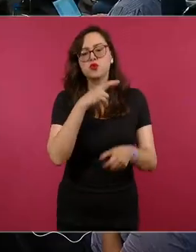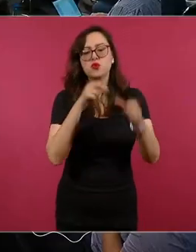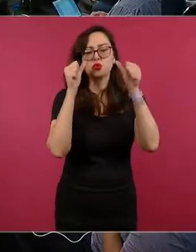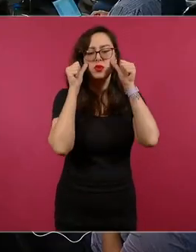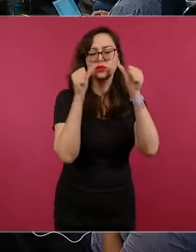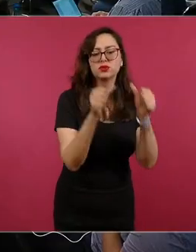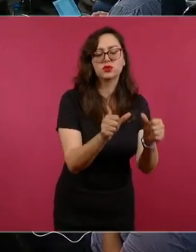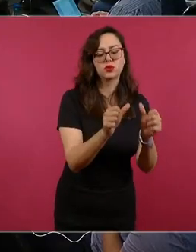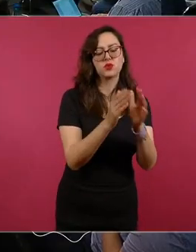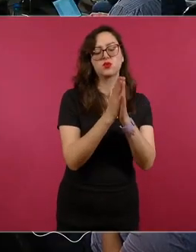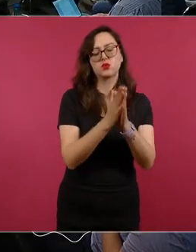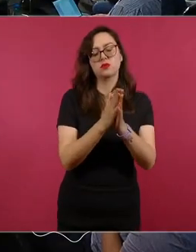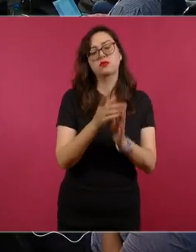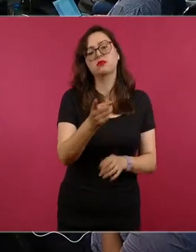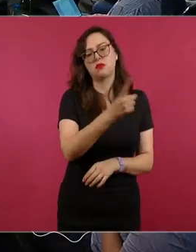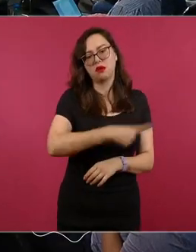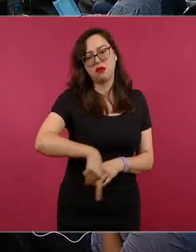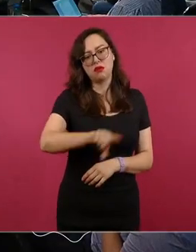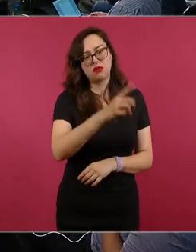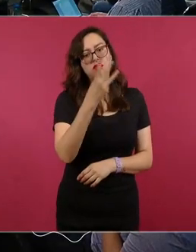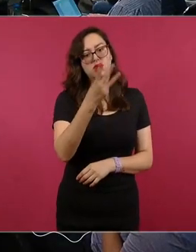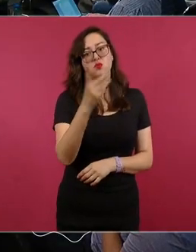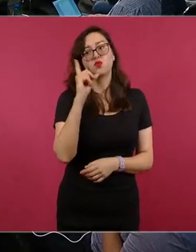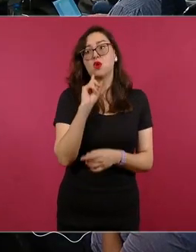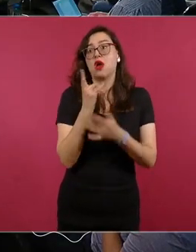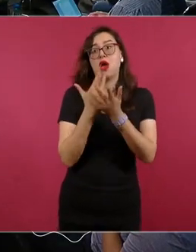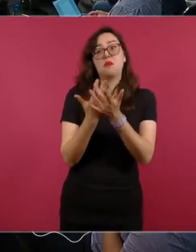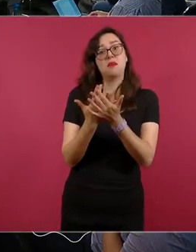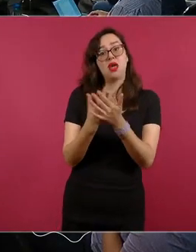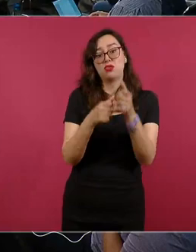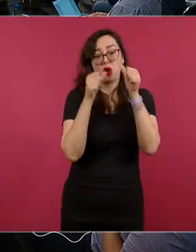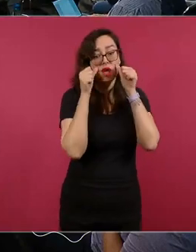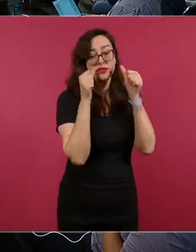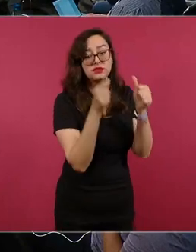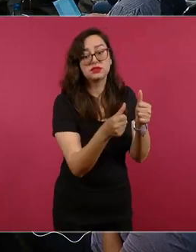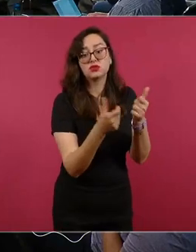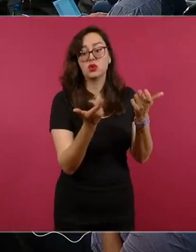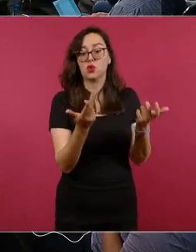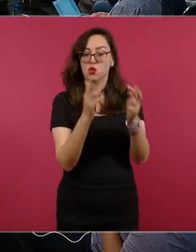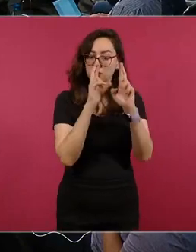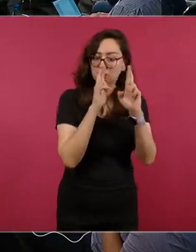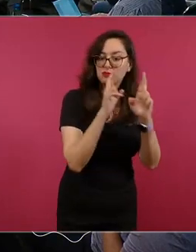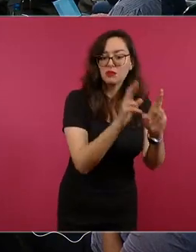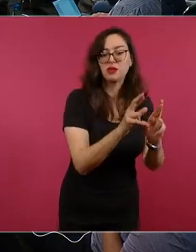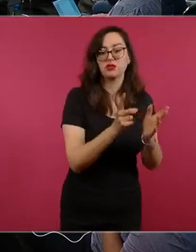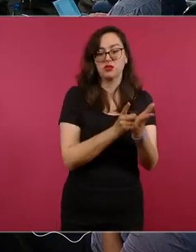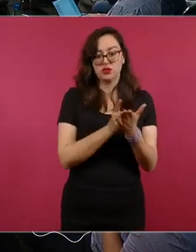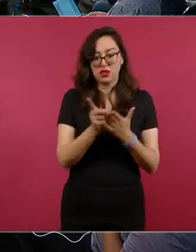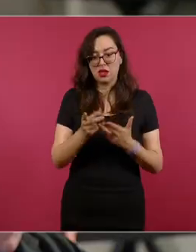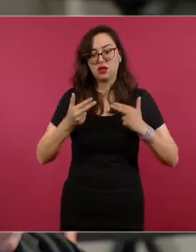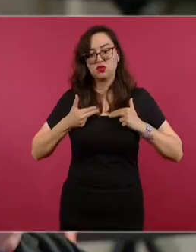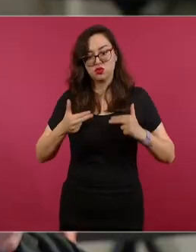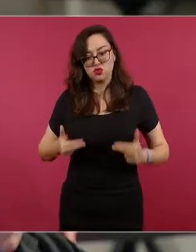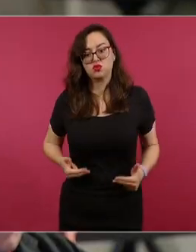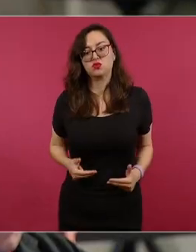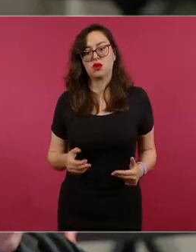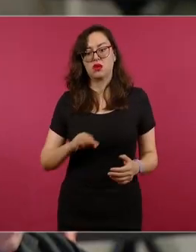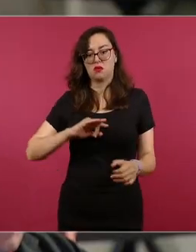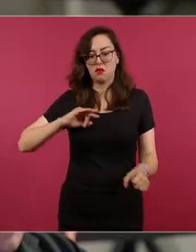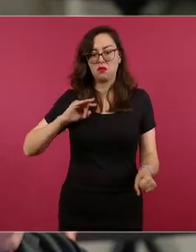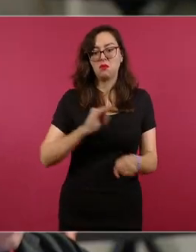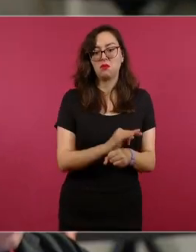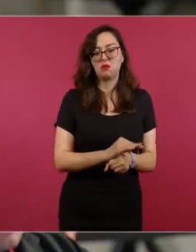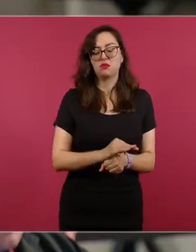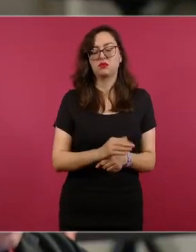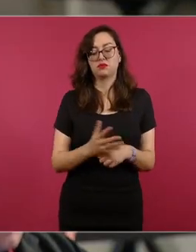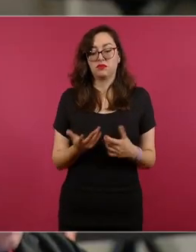garantice que estas mujeres reciban la atención y el respeto que merecen su compromiso con los derechos humanos y la justicia social.